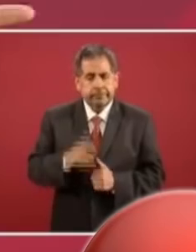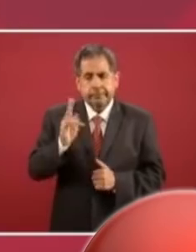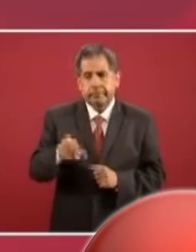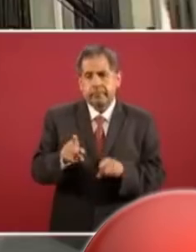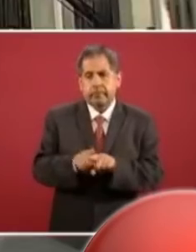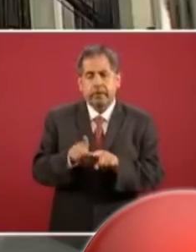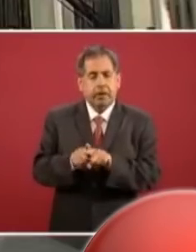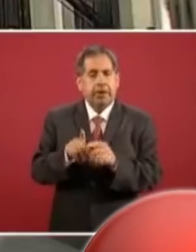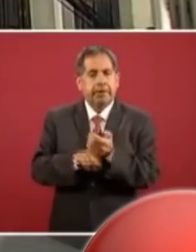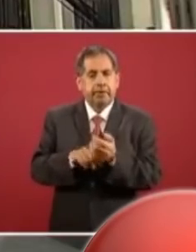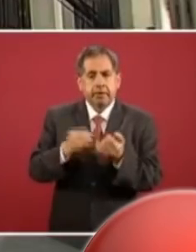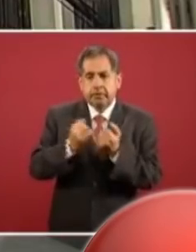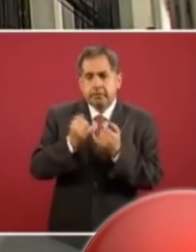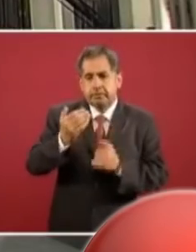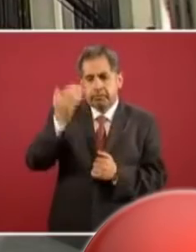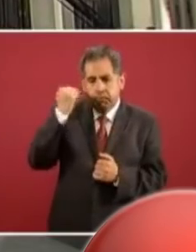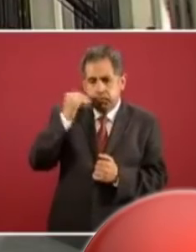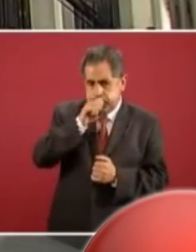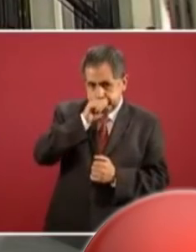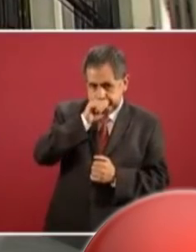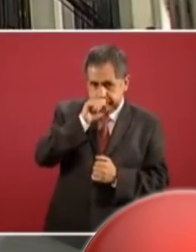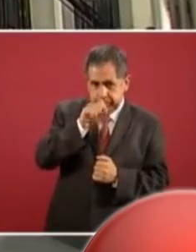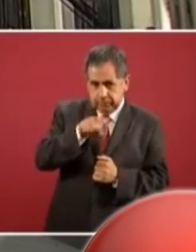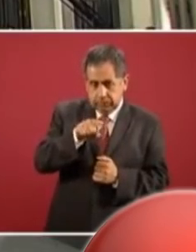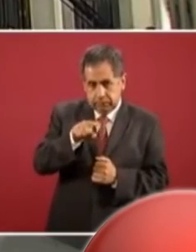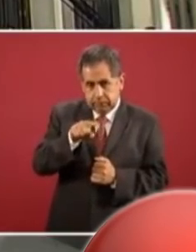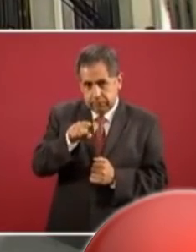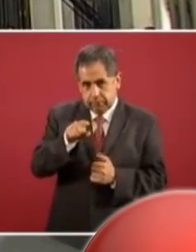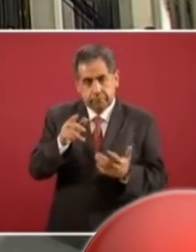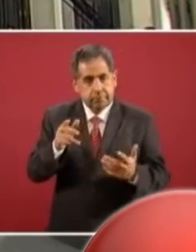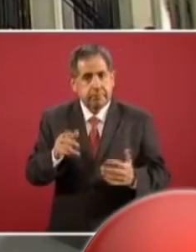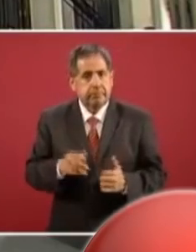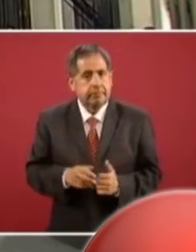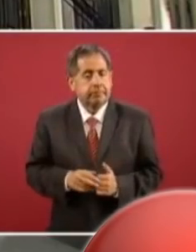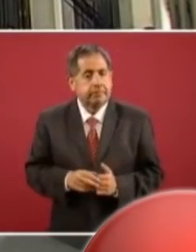como sucedía en los casos de las